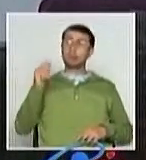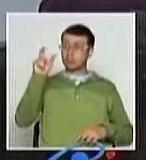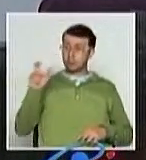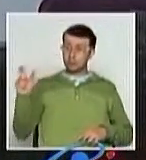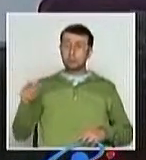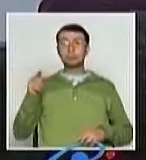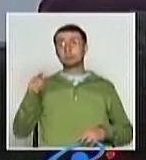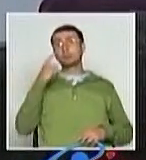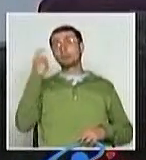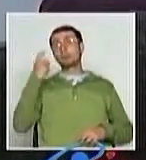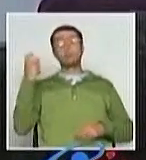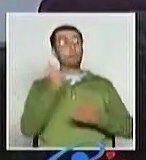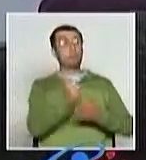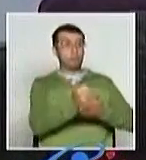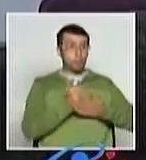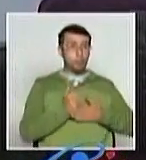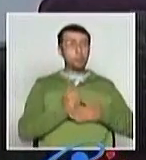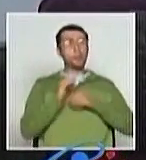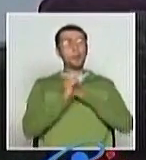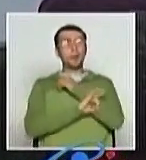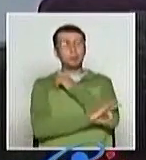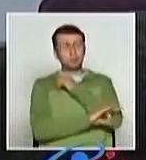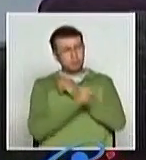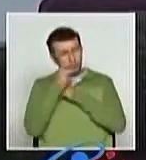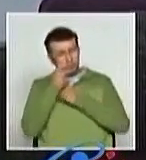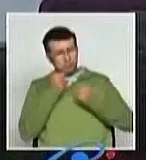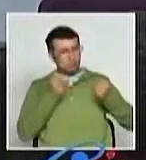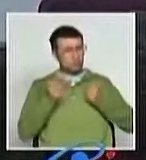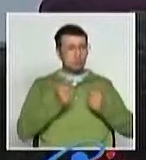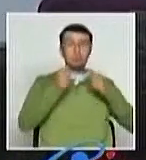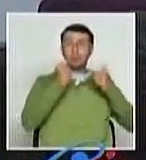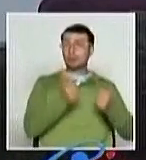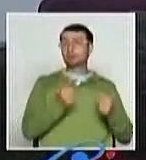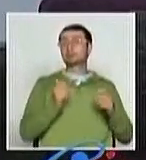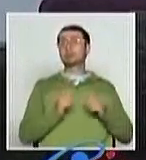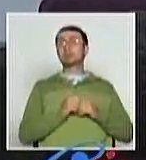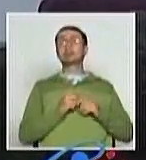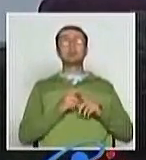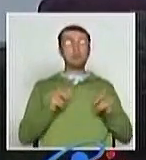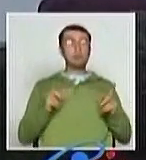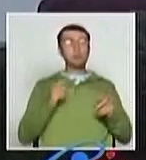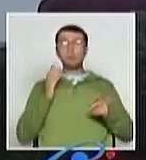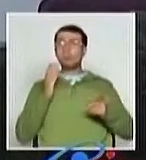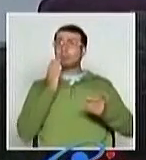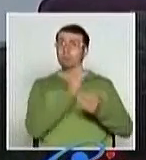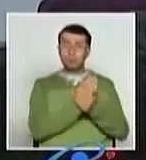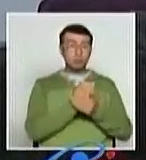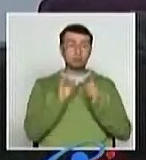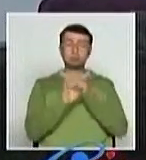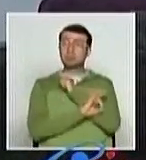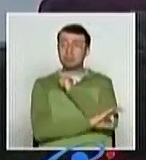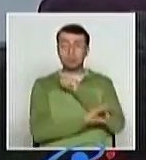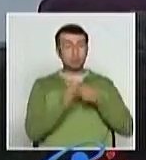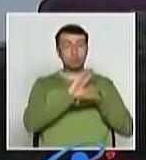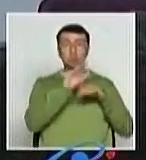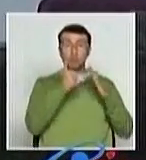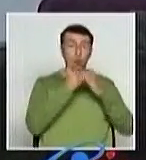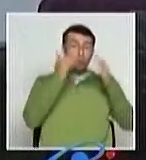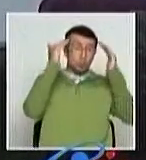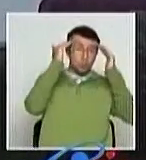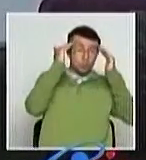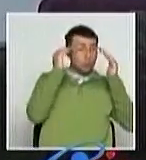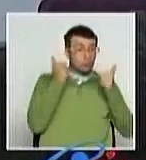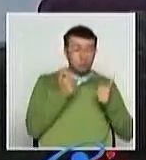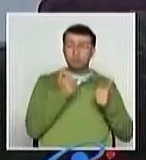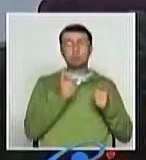de buscar ayuda también picca para mirar un buen en diagnóstico pero cuando todo No es psiquiátrico porque simplemente también es por el contexto Cómo